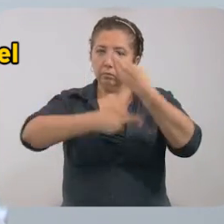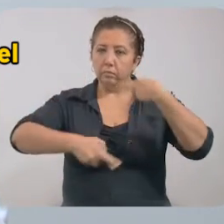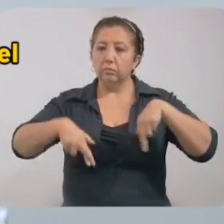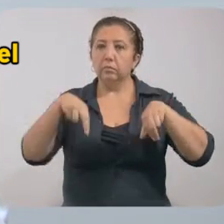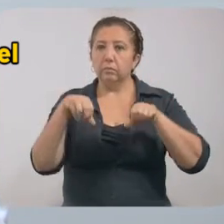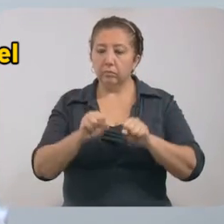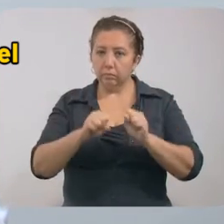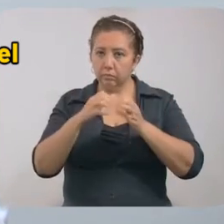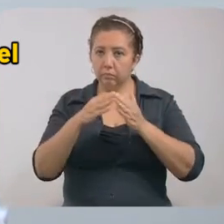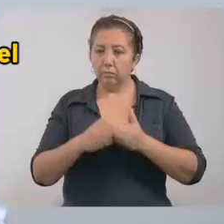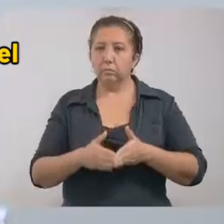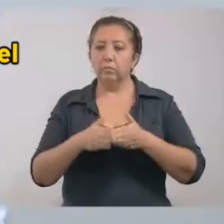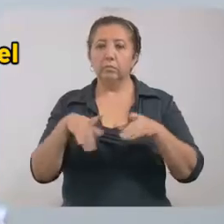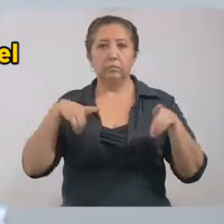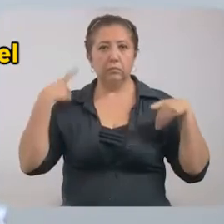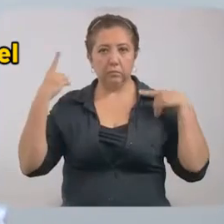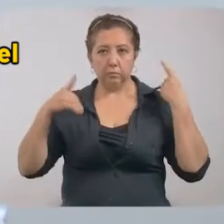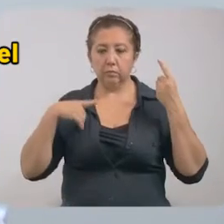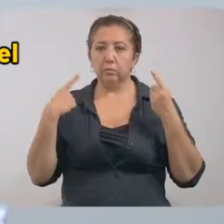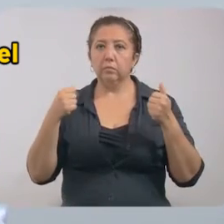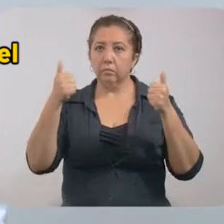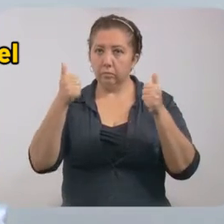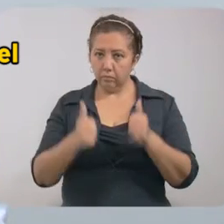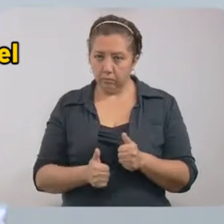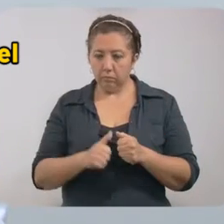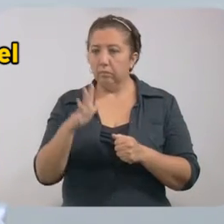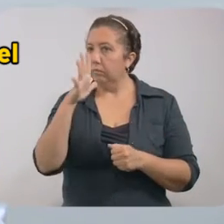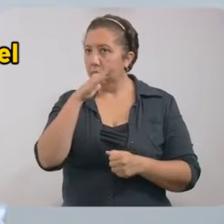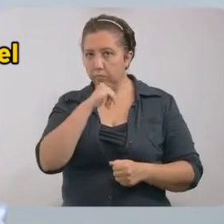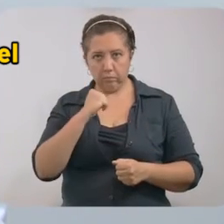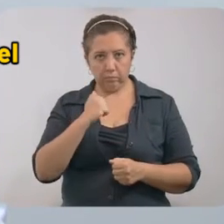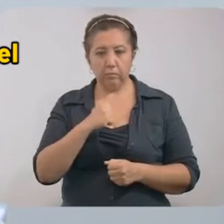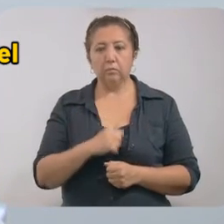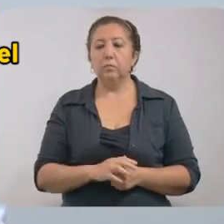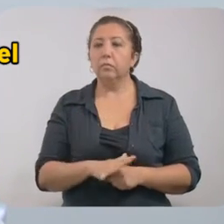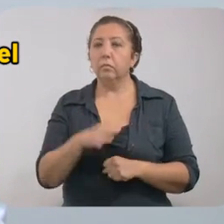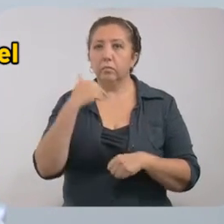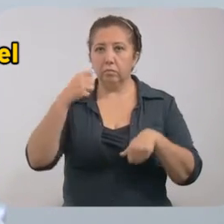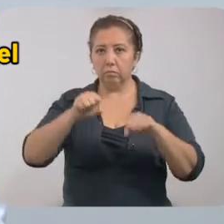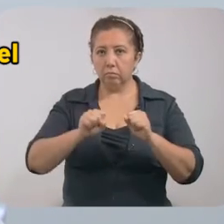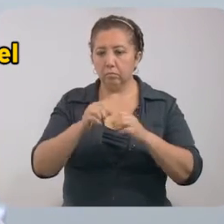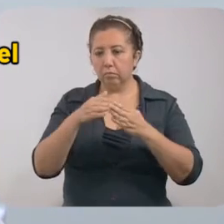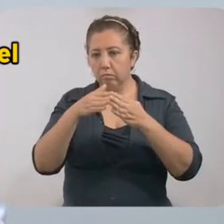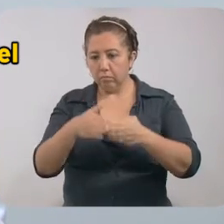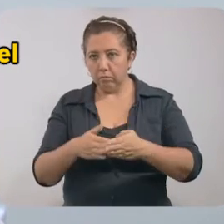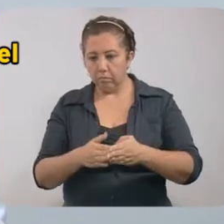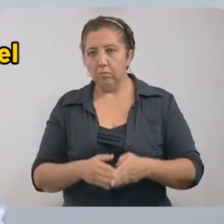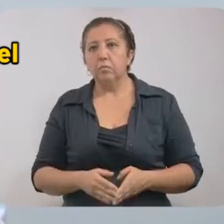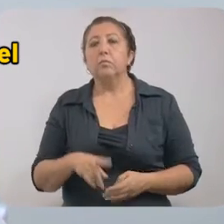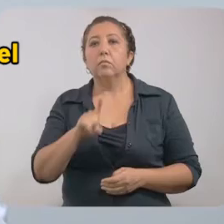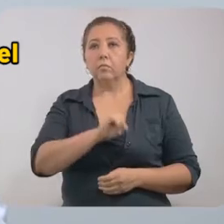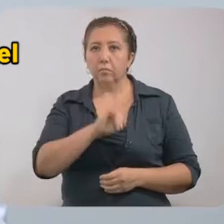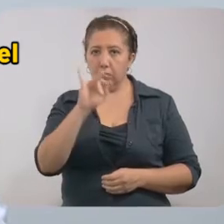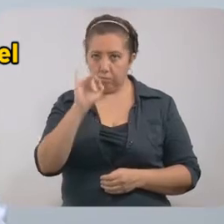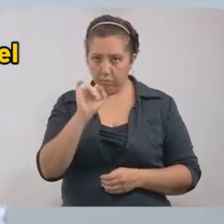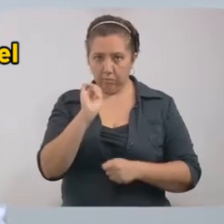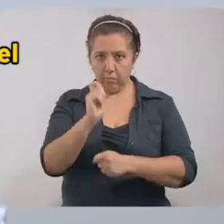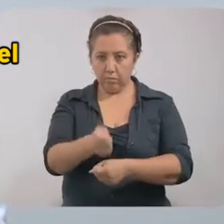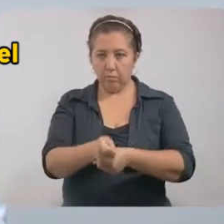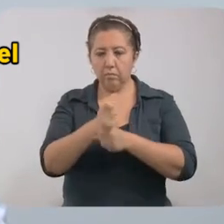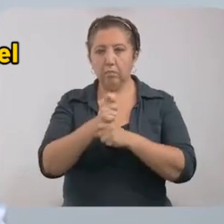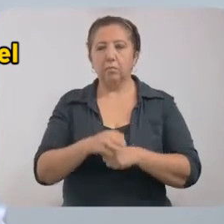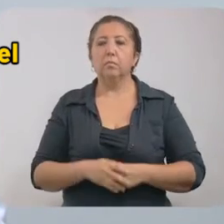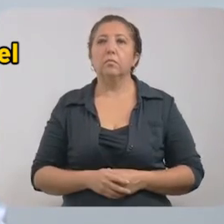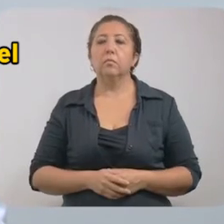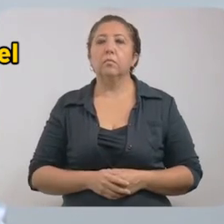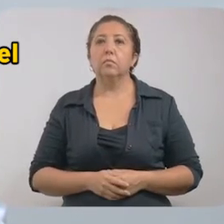inmediato regreso de todas las embarcaciones recreativas para estar en tierra y se prohibirá el uso de cualquier vehículo acuático con motor, excepto las dedicadas